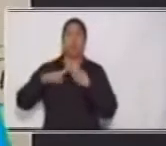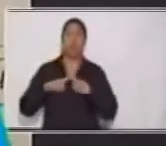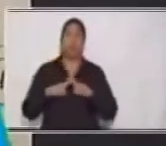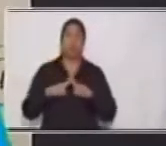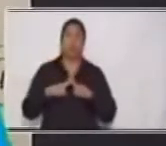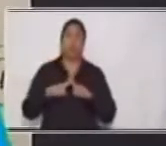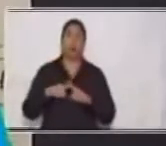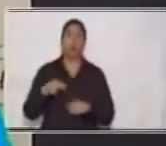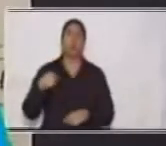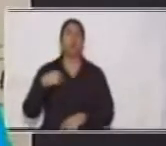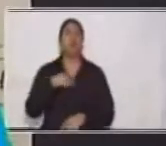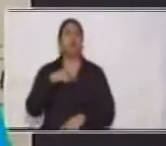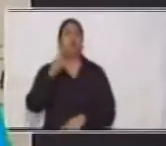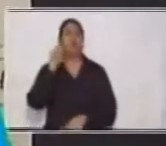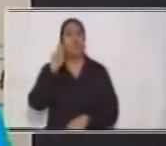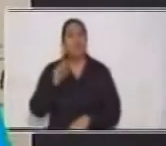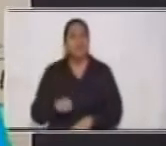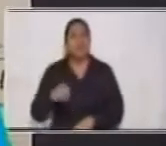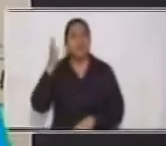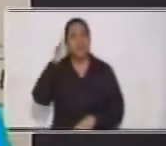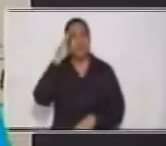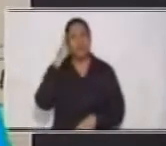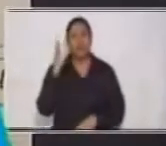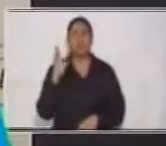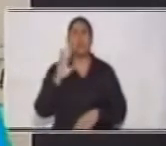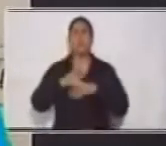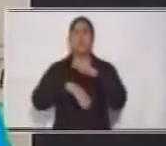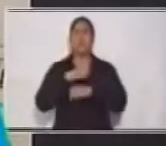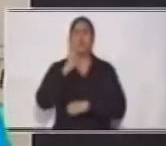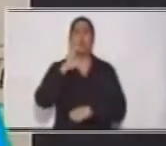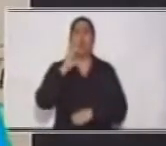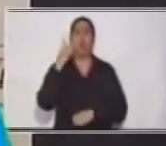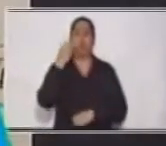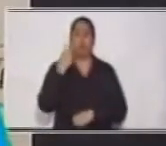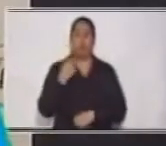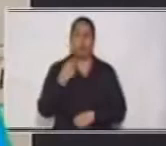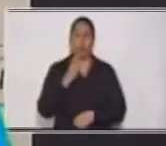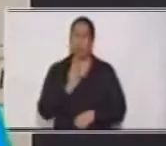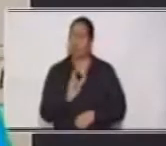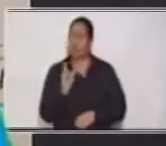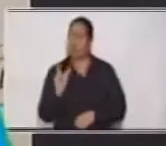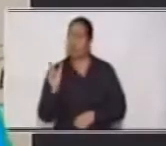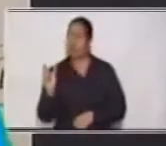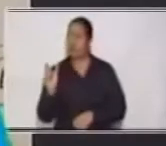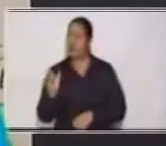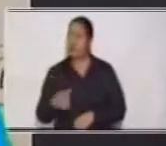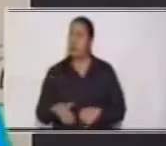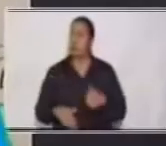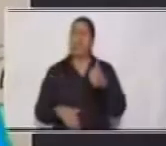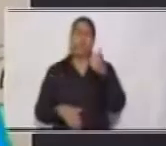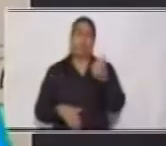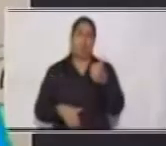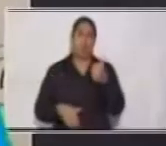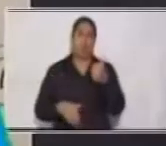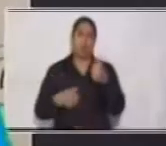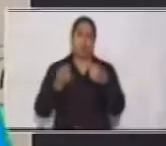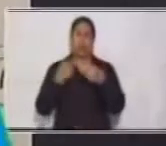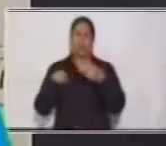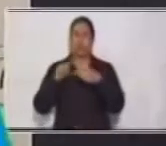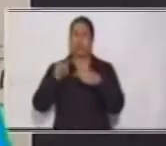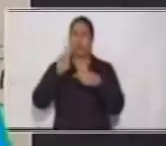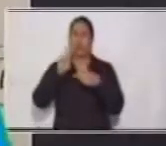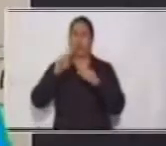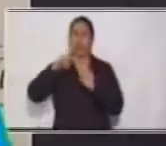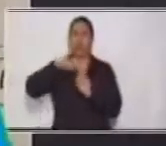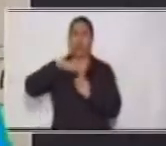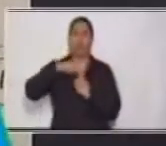Debemos de ubicar siempre los focos. Los focos, su ecuación característica es a cuadrado más b cuadrado. Y